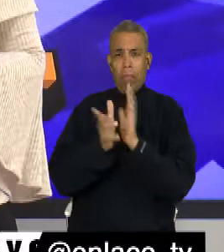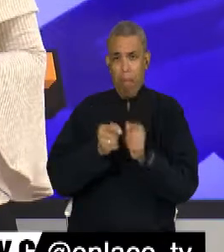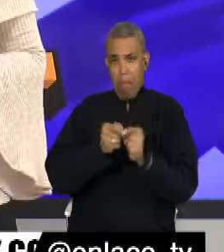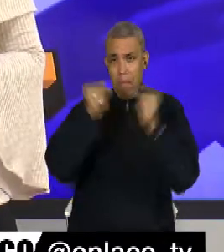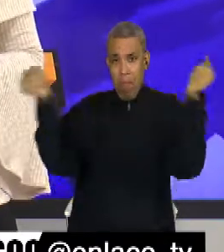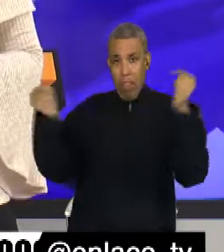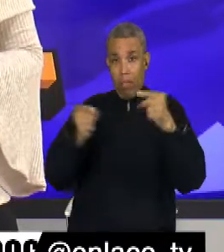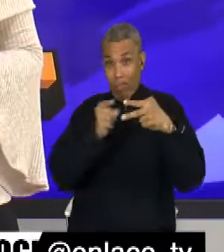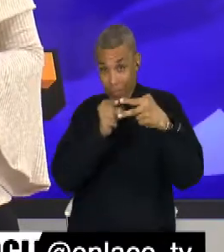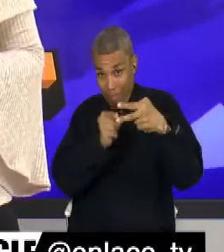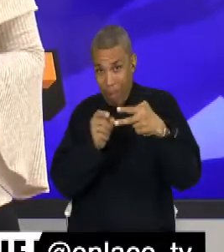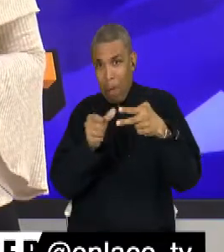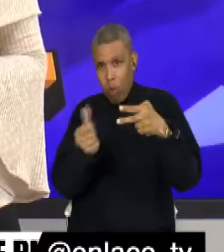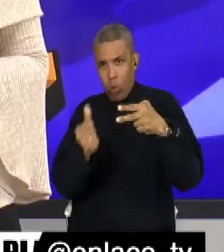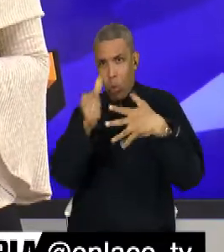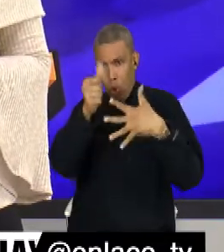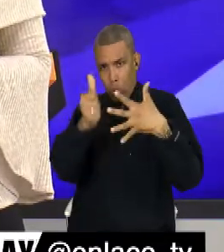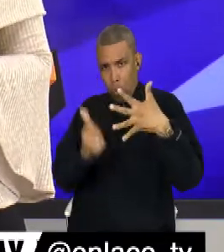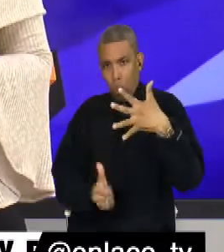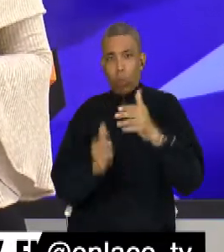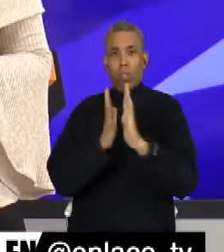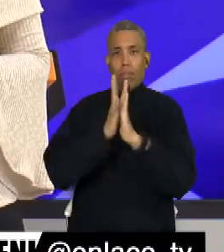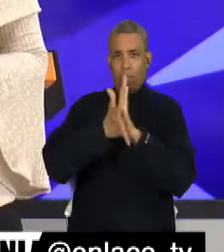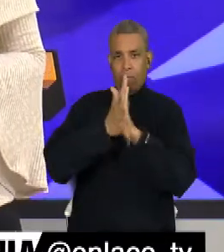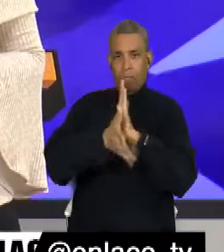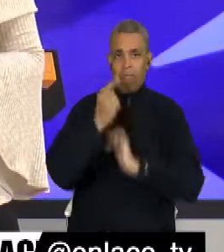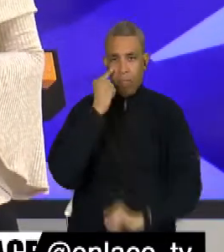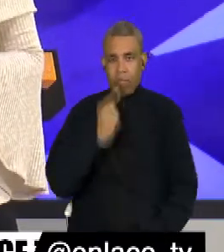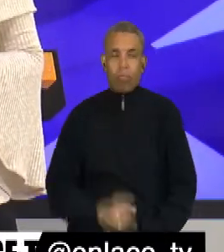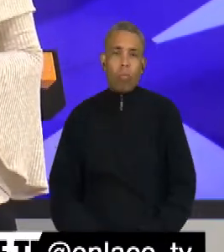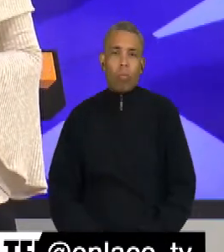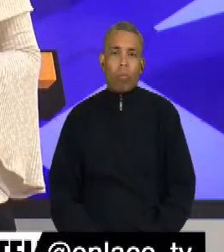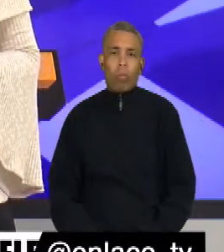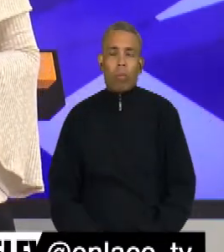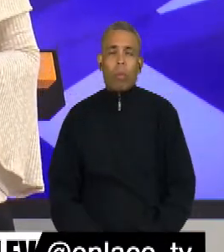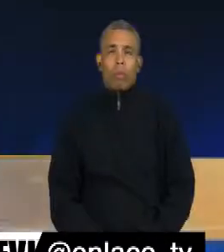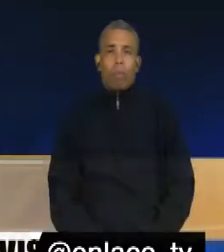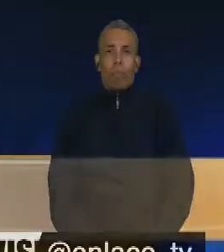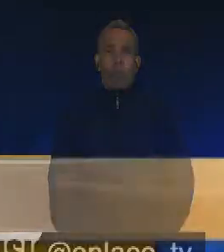el desarrollo de estas y otras informaciones. Bienvenidos.